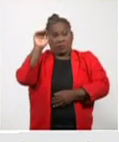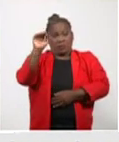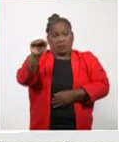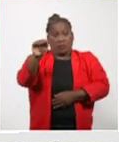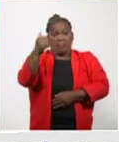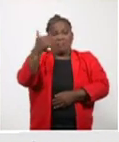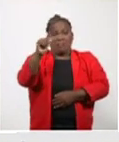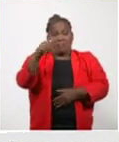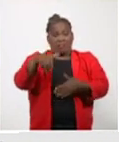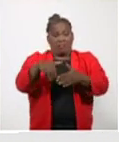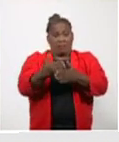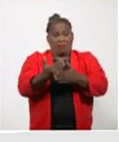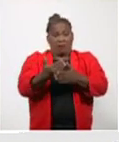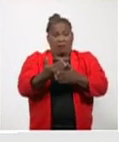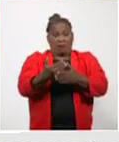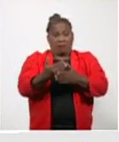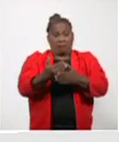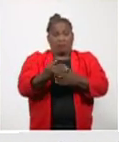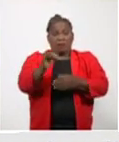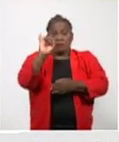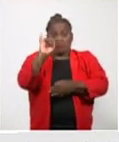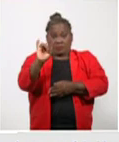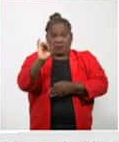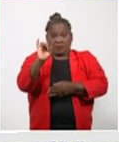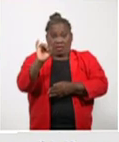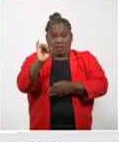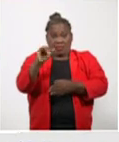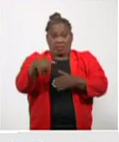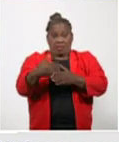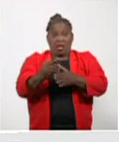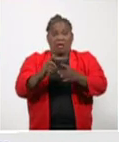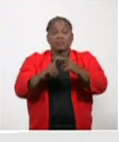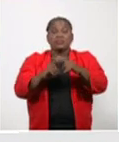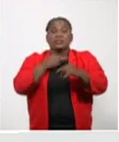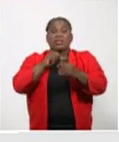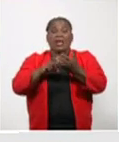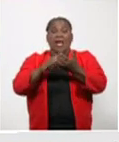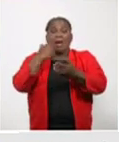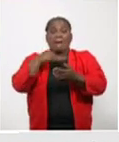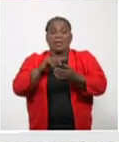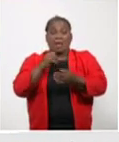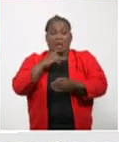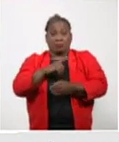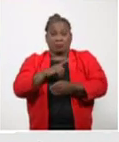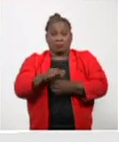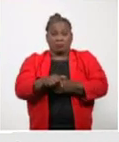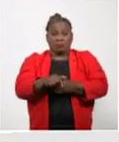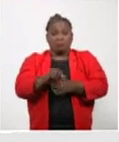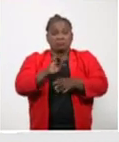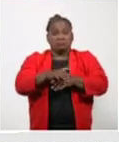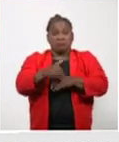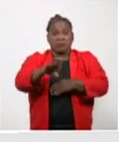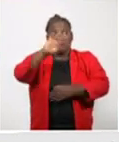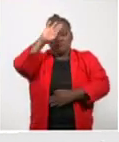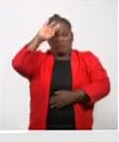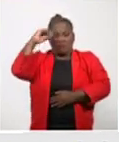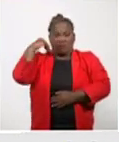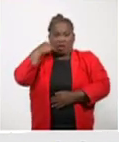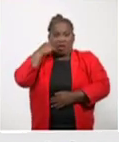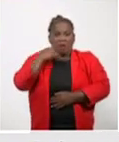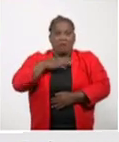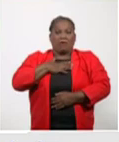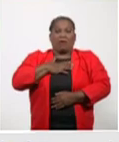días, 6 de estos días en terapia intensiva. Sus síntomas iniciales: fiebre, falta de aire